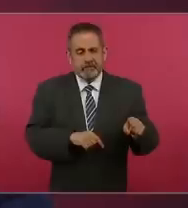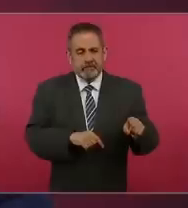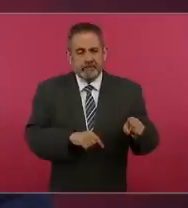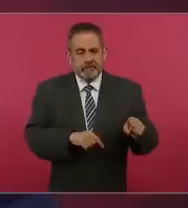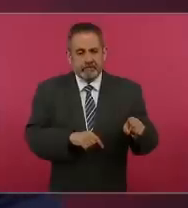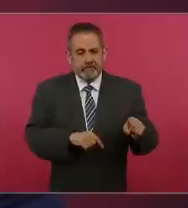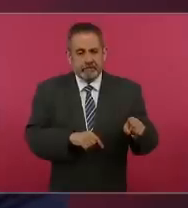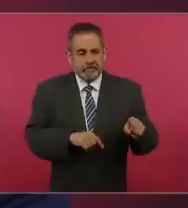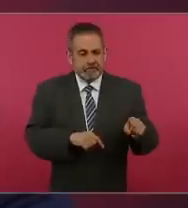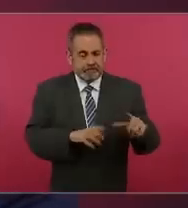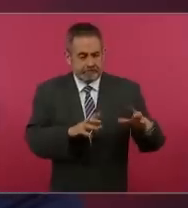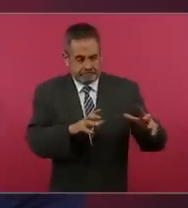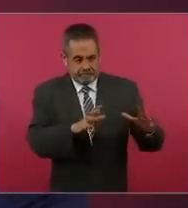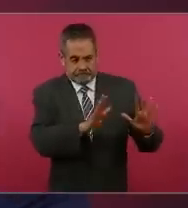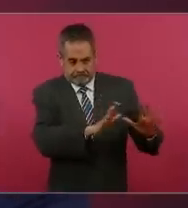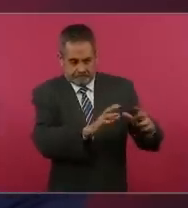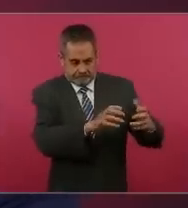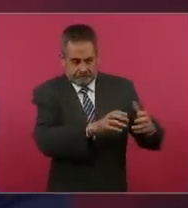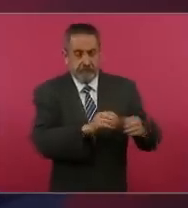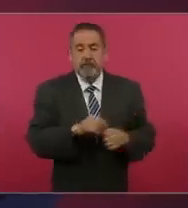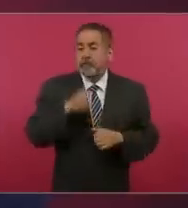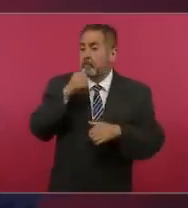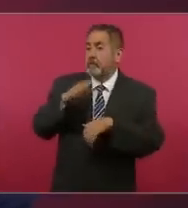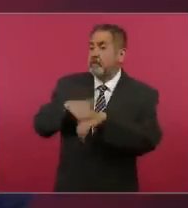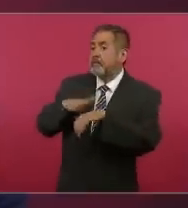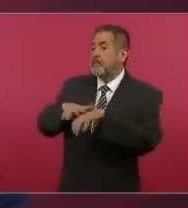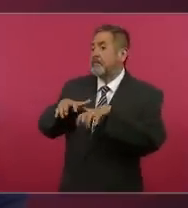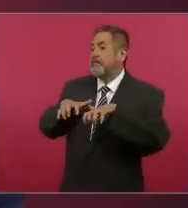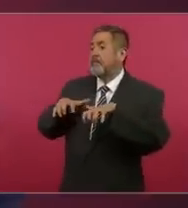la transformación de México